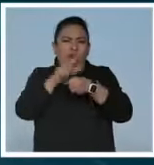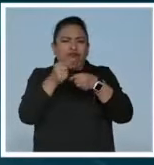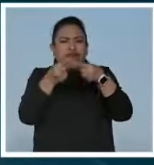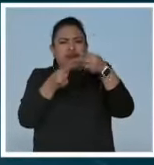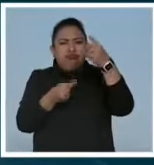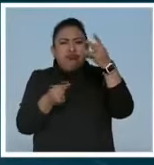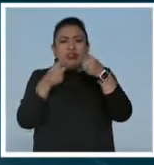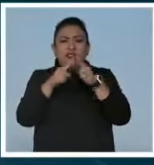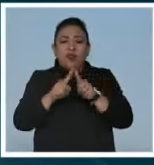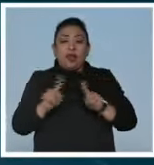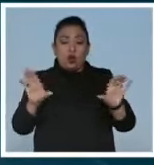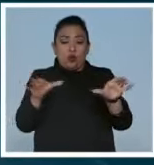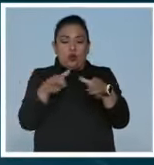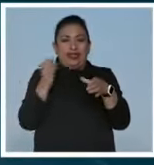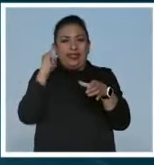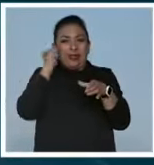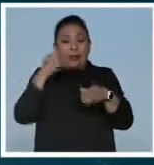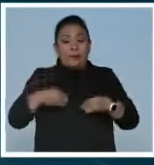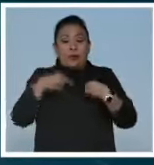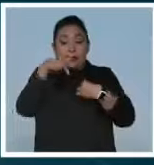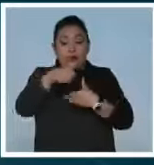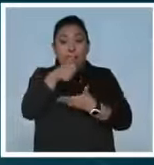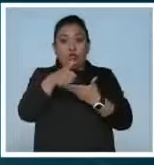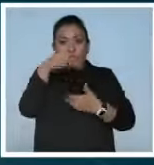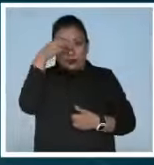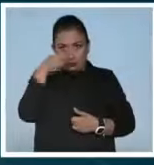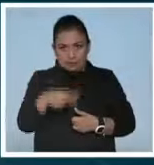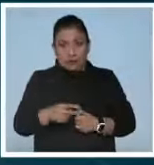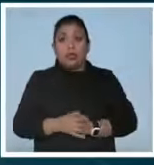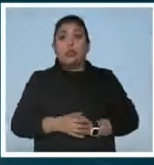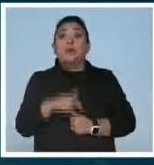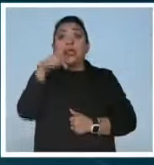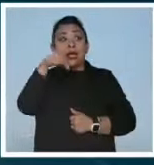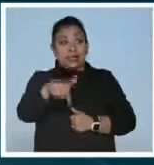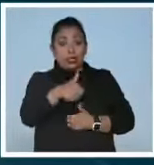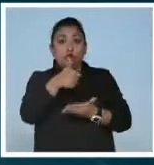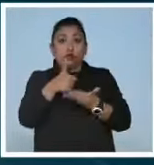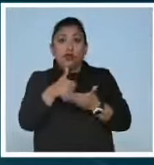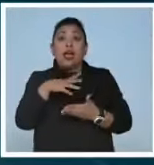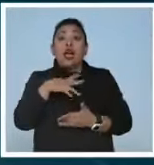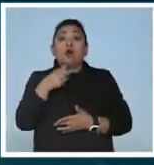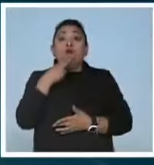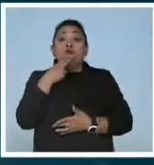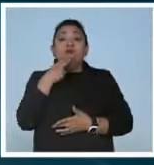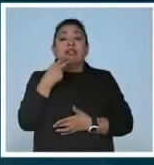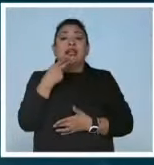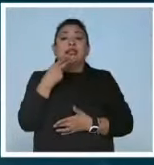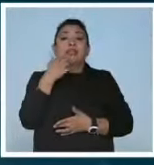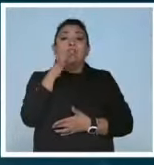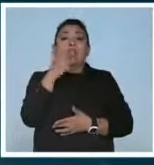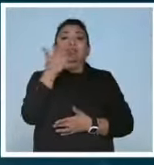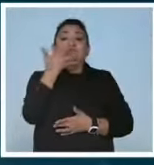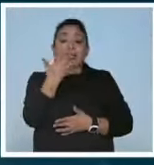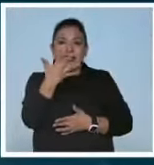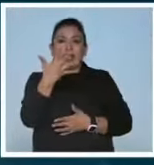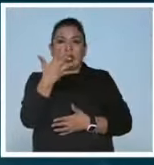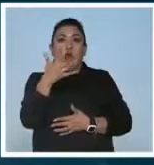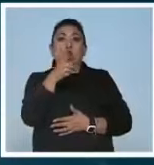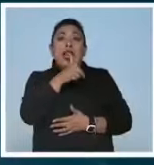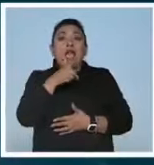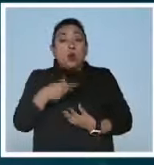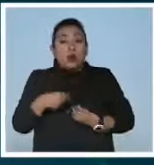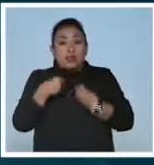las comunidades indígenas residentes en la Ciudad de México. Aquí en esta ciudad se hablan 55 de las 68 lenguas